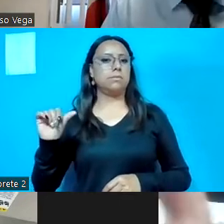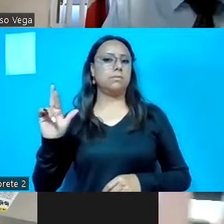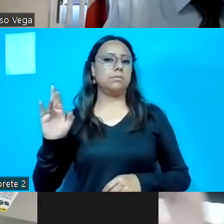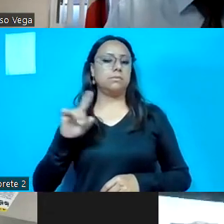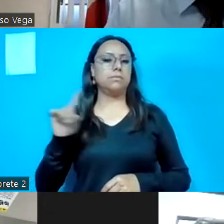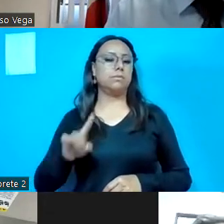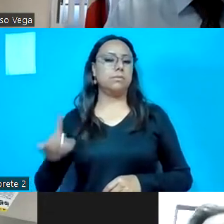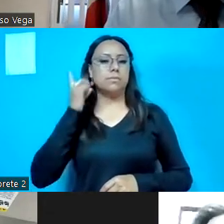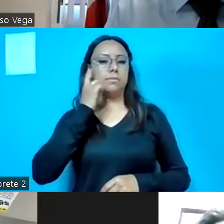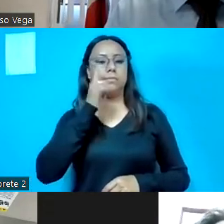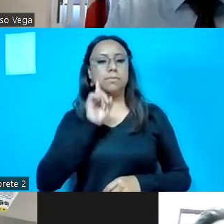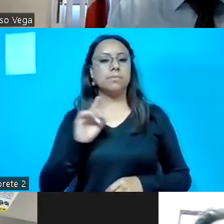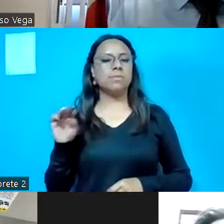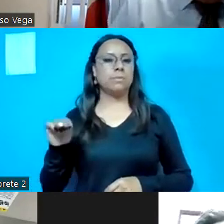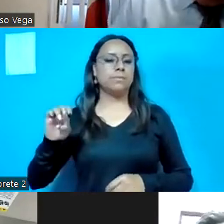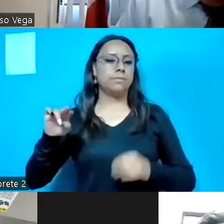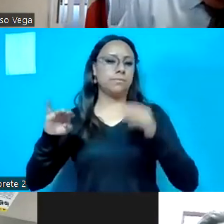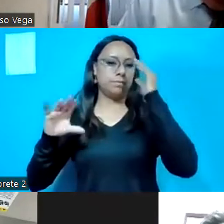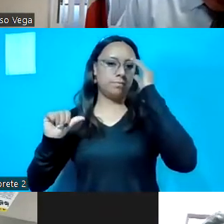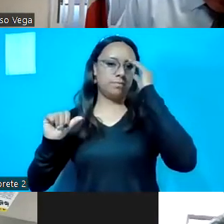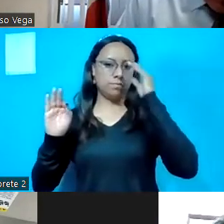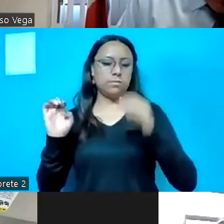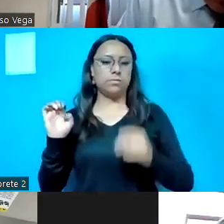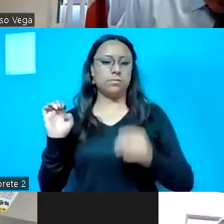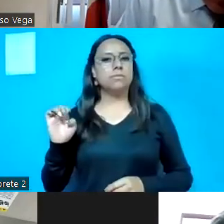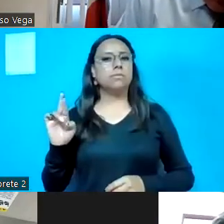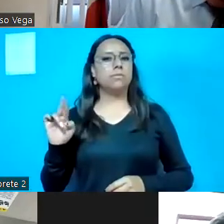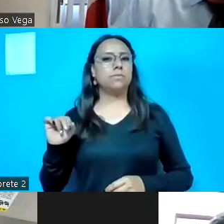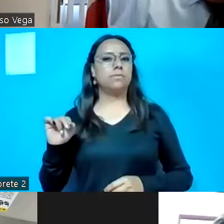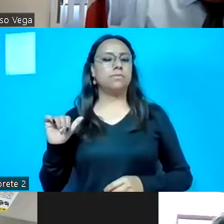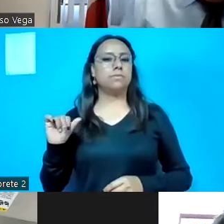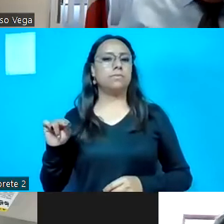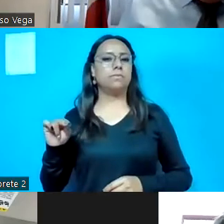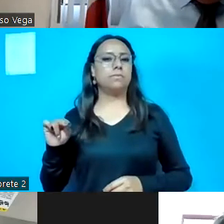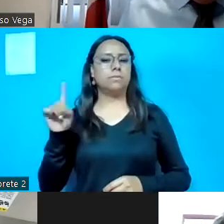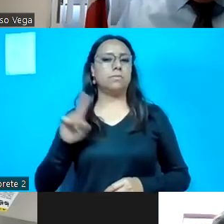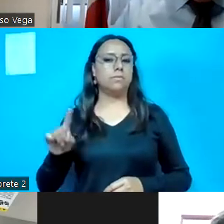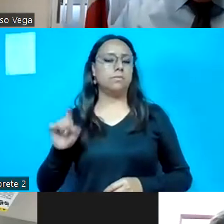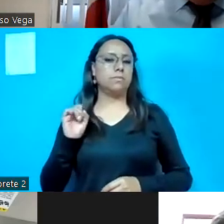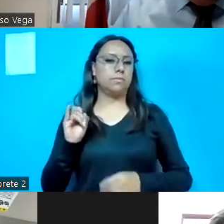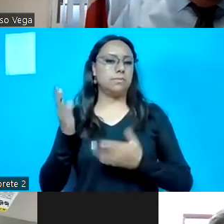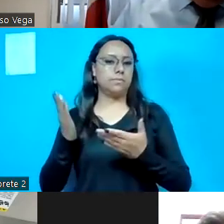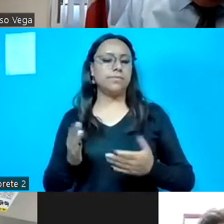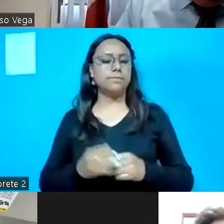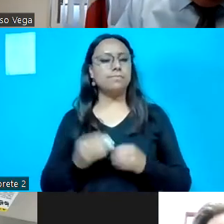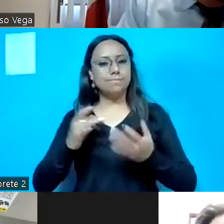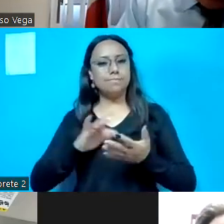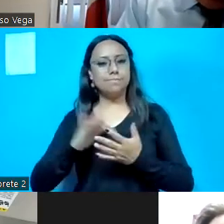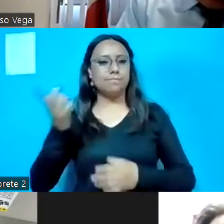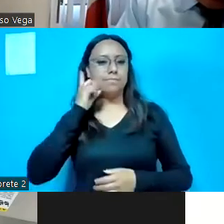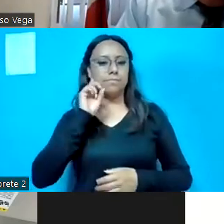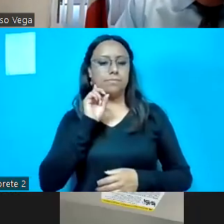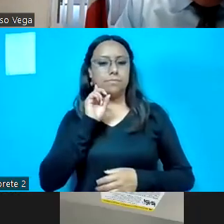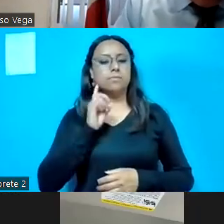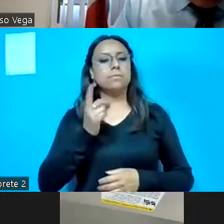Diputada Mónica Fernández César. Mónica Fernández presente. Muchas gracias, diputada. Diputado presidente,